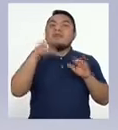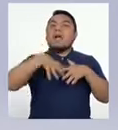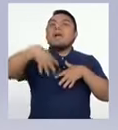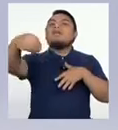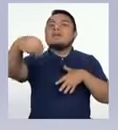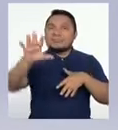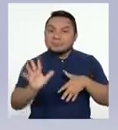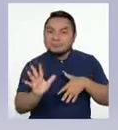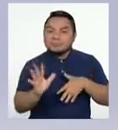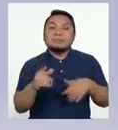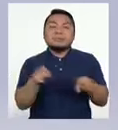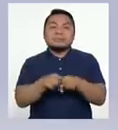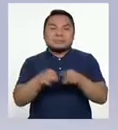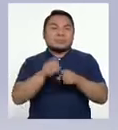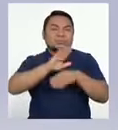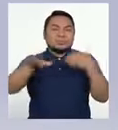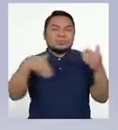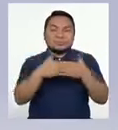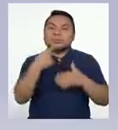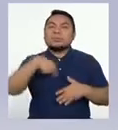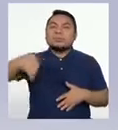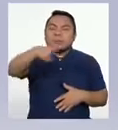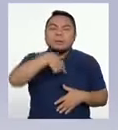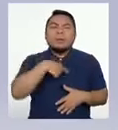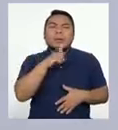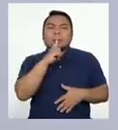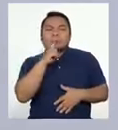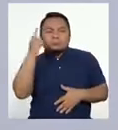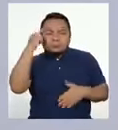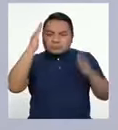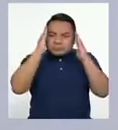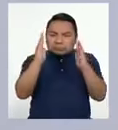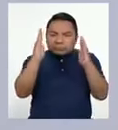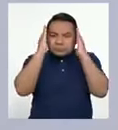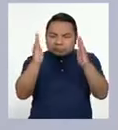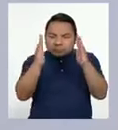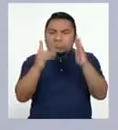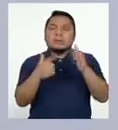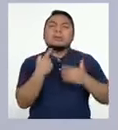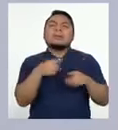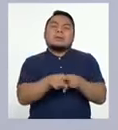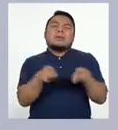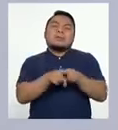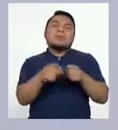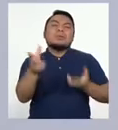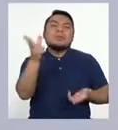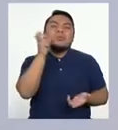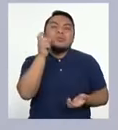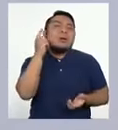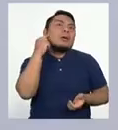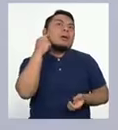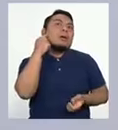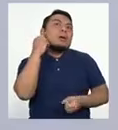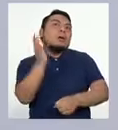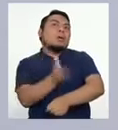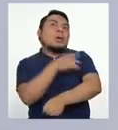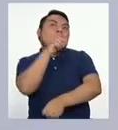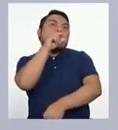pero que si hacemos un poco de silencio y prestamos atención, los escucharemos cantar.